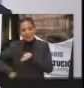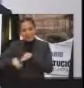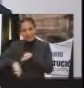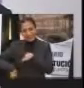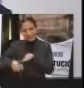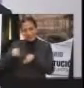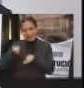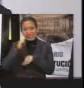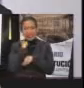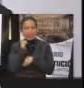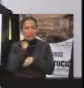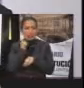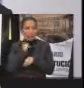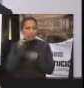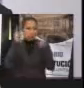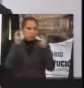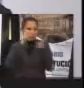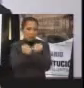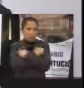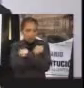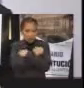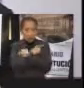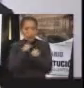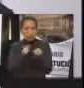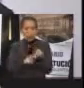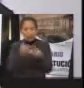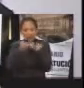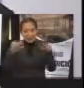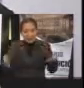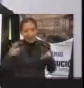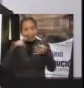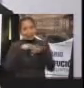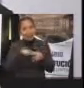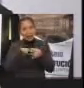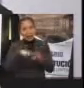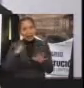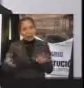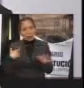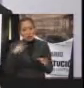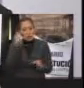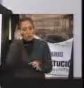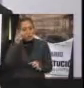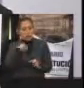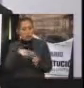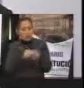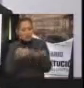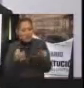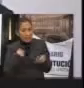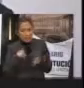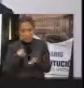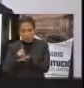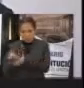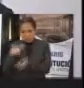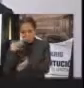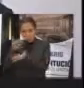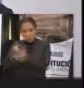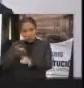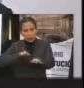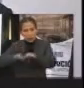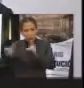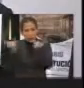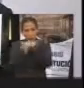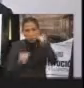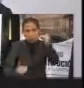unos minutos, en términos de educación, de tierra, de función social de la propiedad, de derecho al trabajo, de una